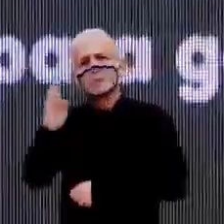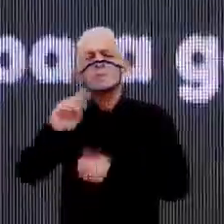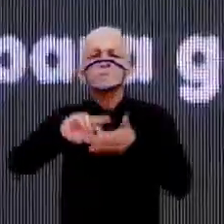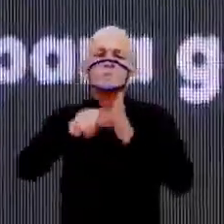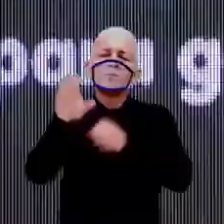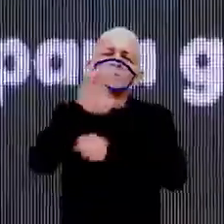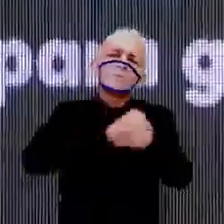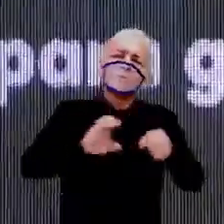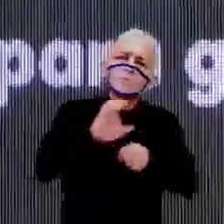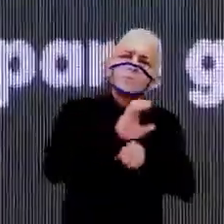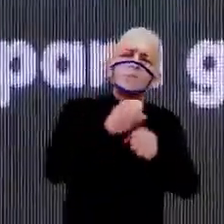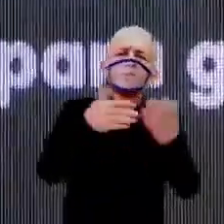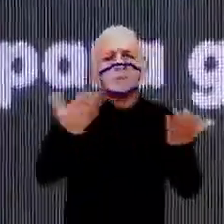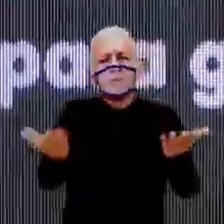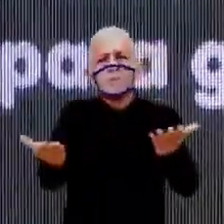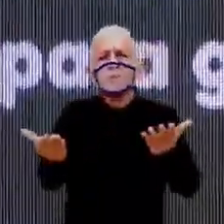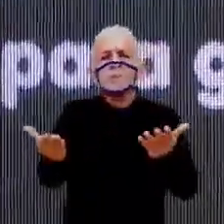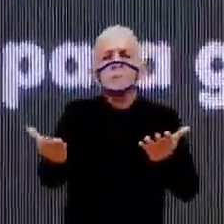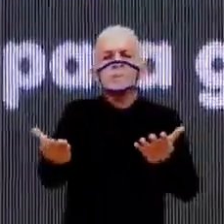una ciudad